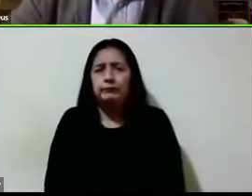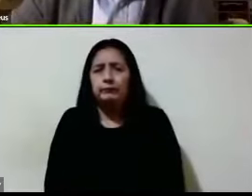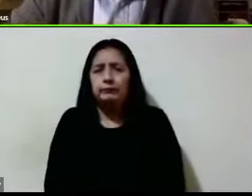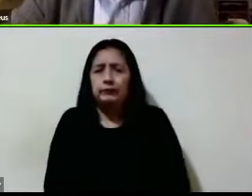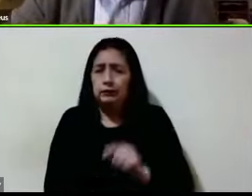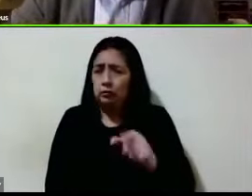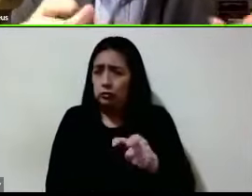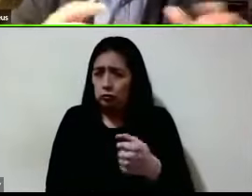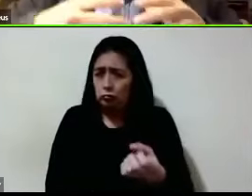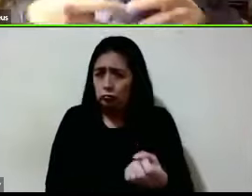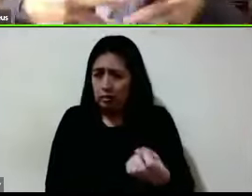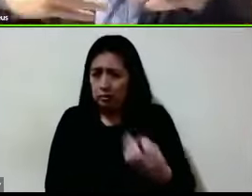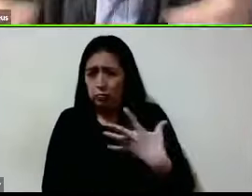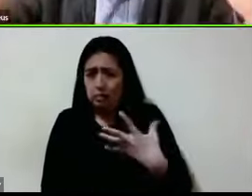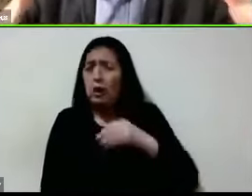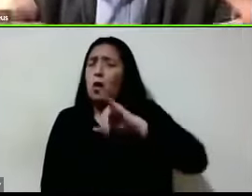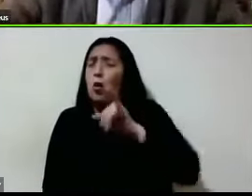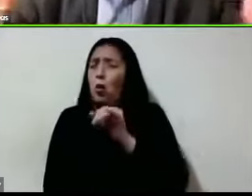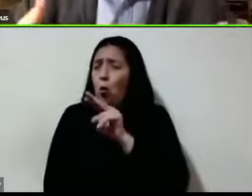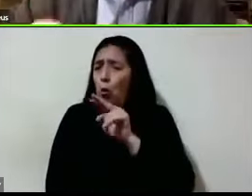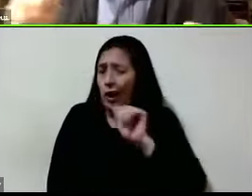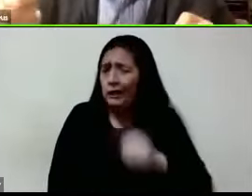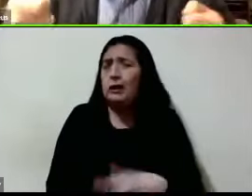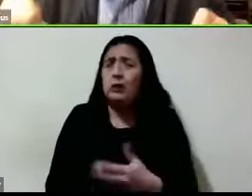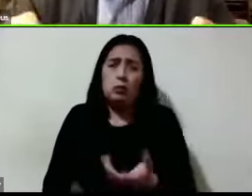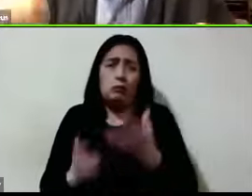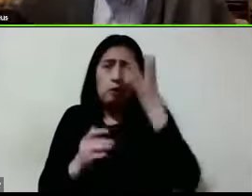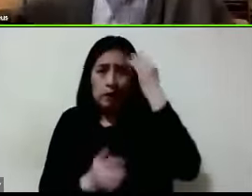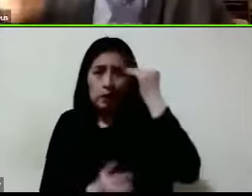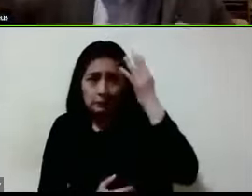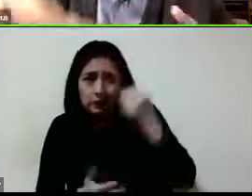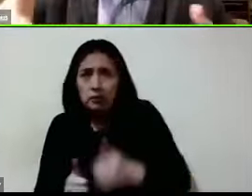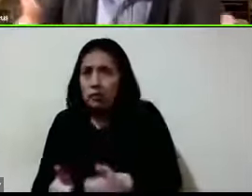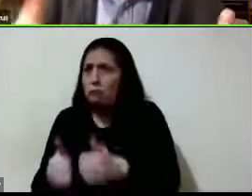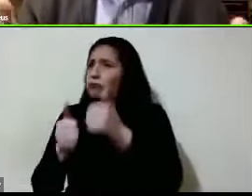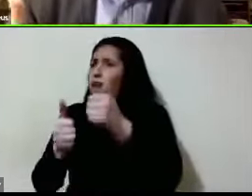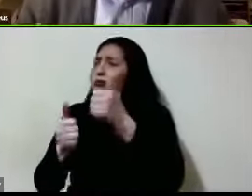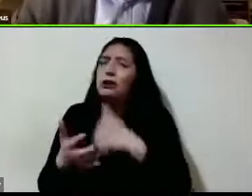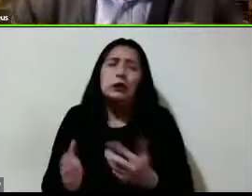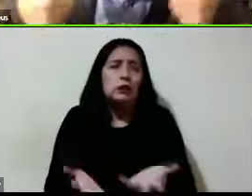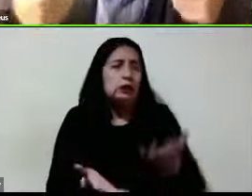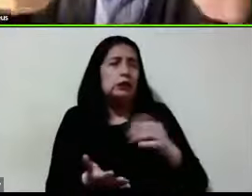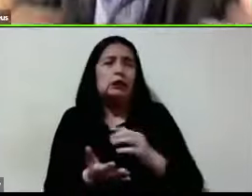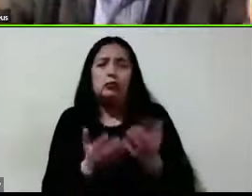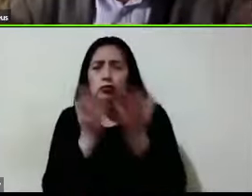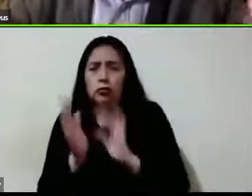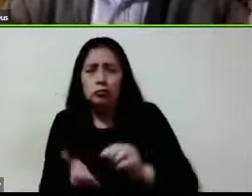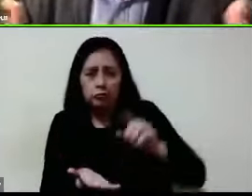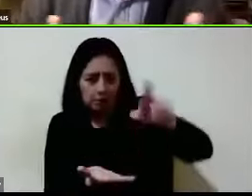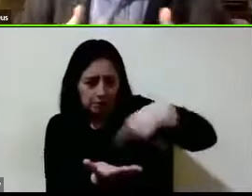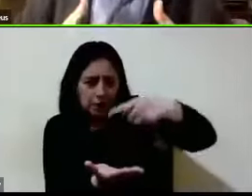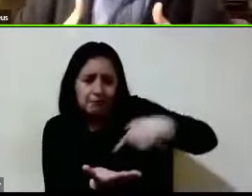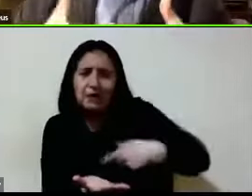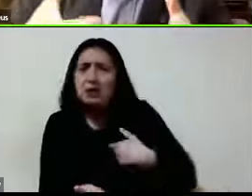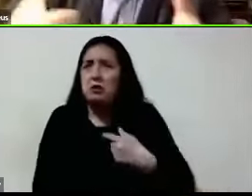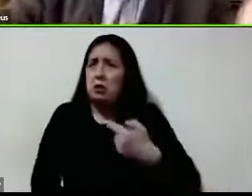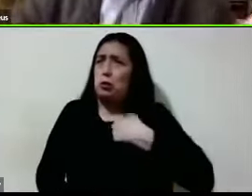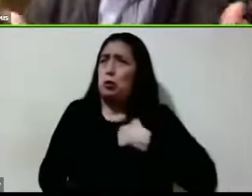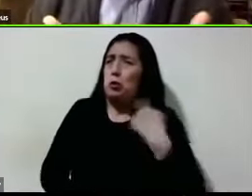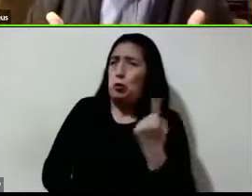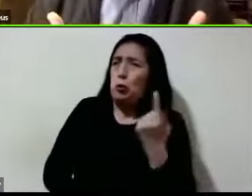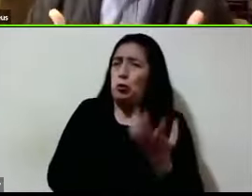Cuentas, Juana, como experiencia exitosa de tus alumnos que te envían un mensaje diciendo yo solo lo hice.